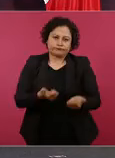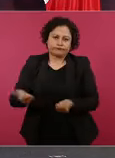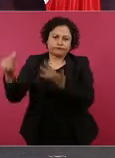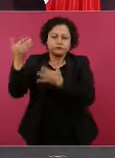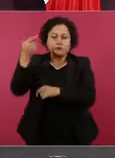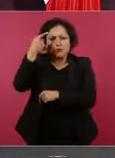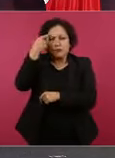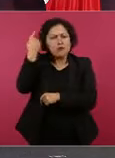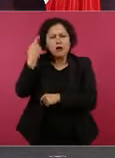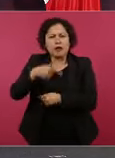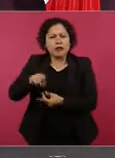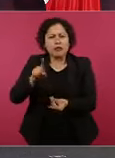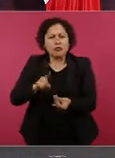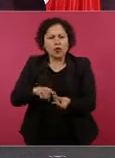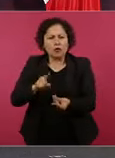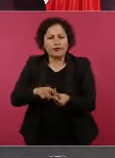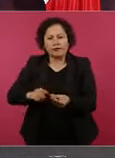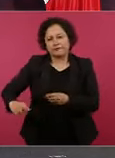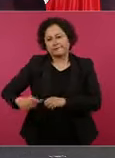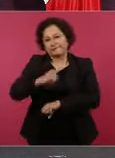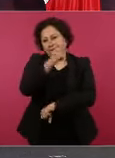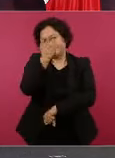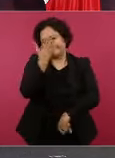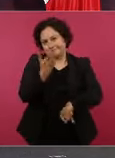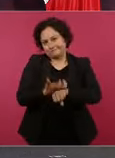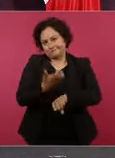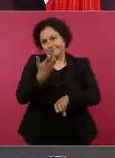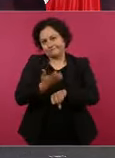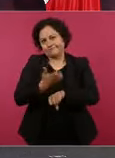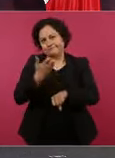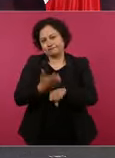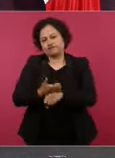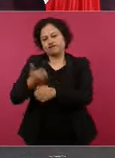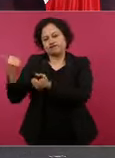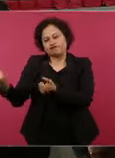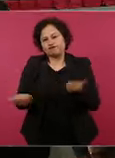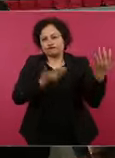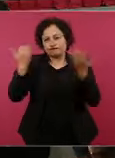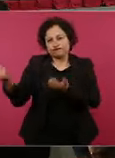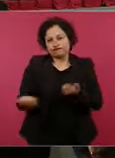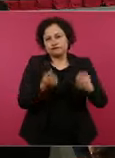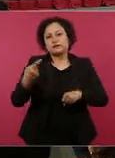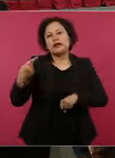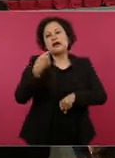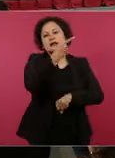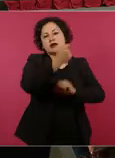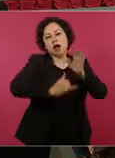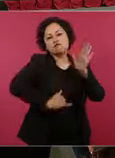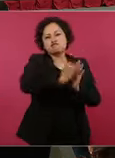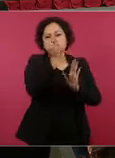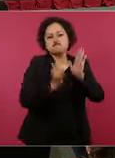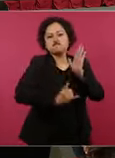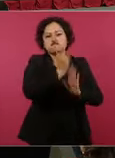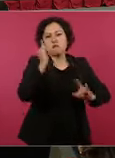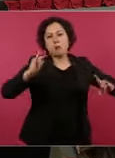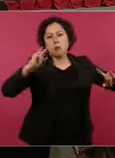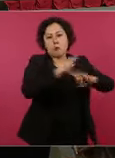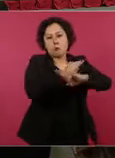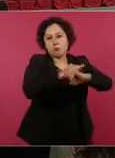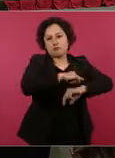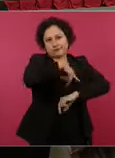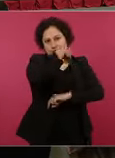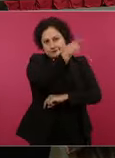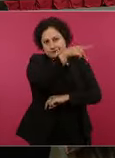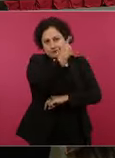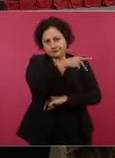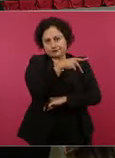Estados Unidos. Y nadie decía absolutamente nada. Cuando decidimos hacer